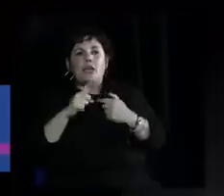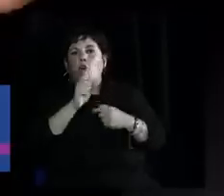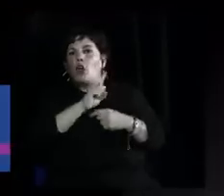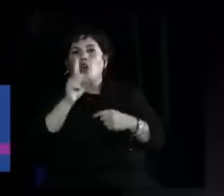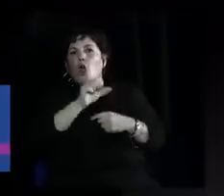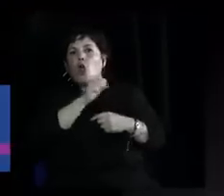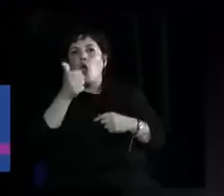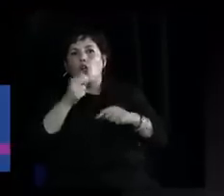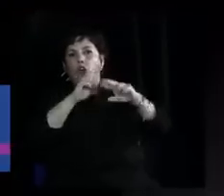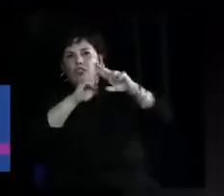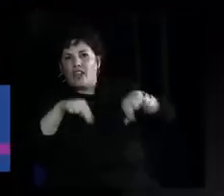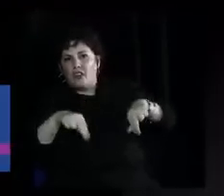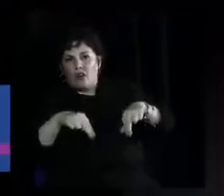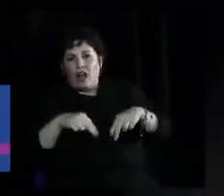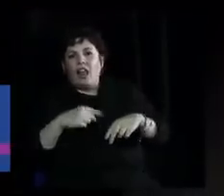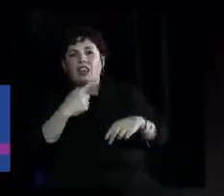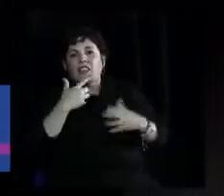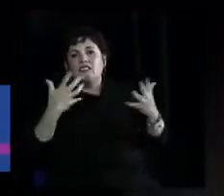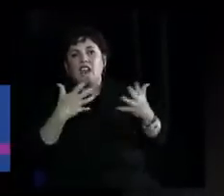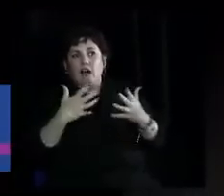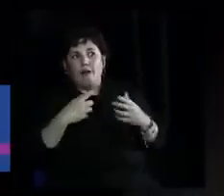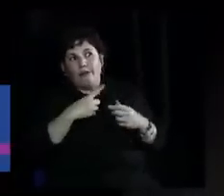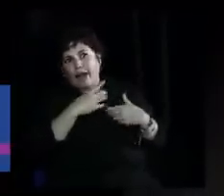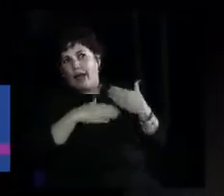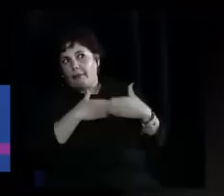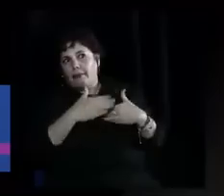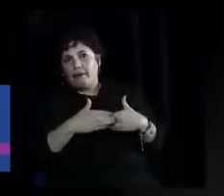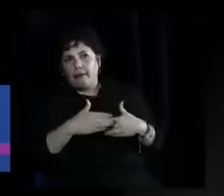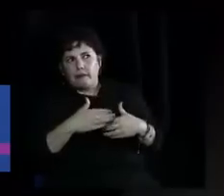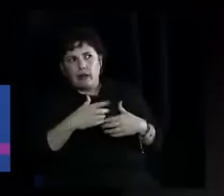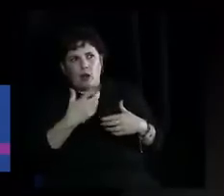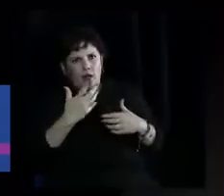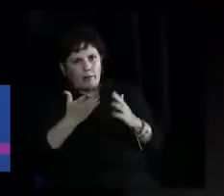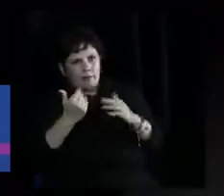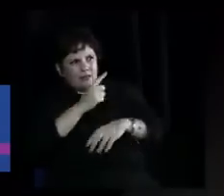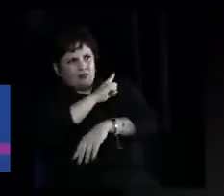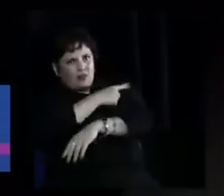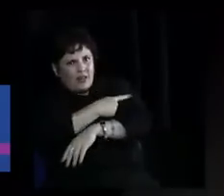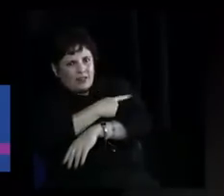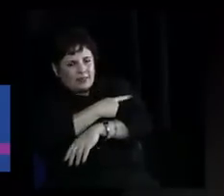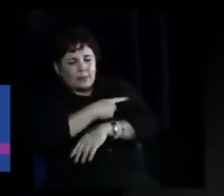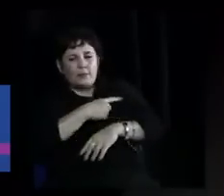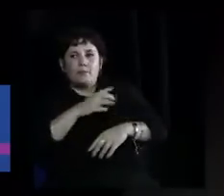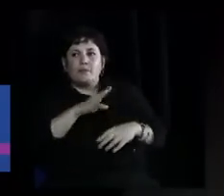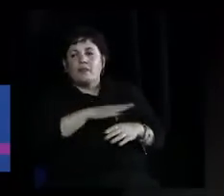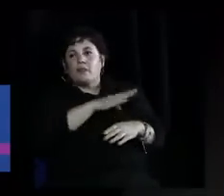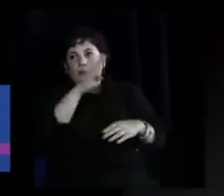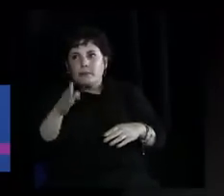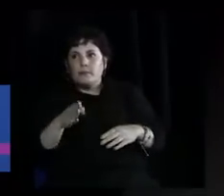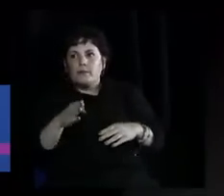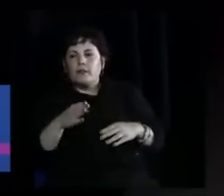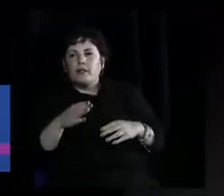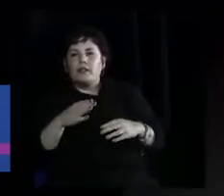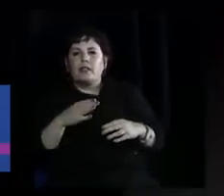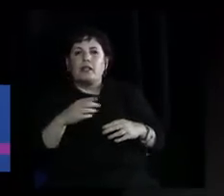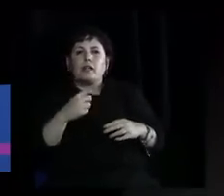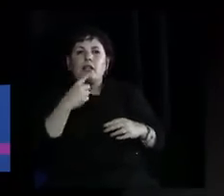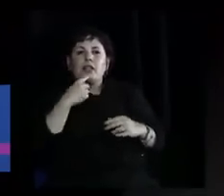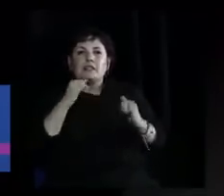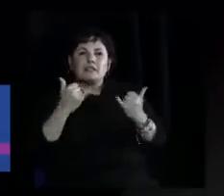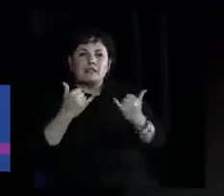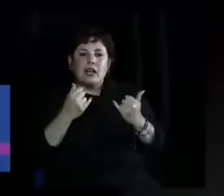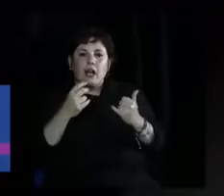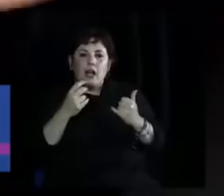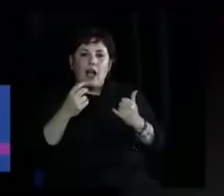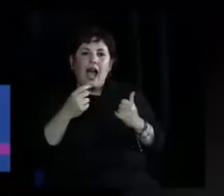logró derogar, y bueno, que se aplique y que adquiere cada vez más potencia. Y después, por otro lado, en el durante,